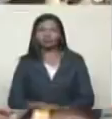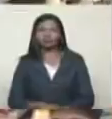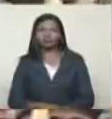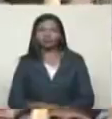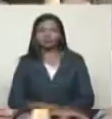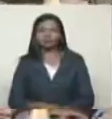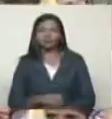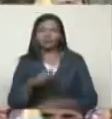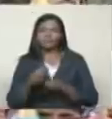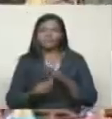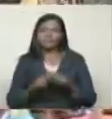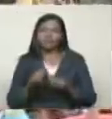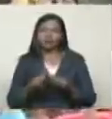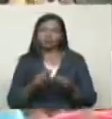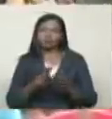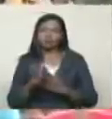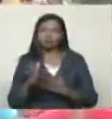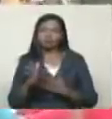para garantizar